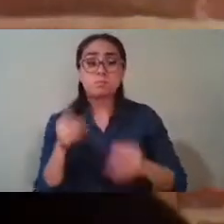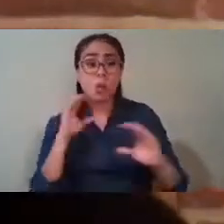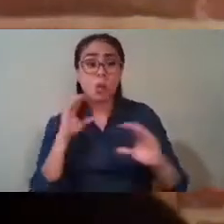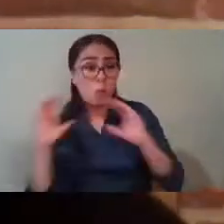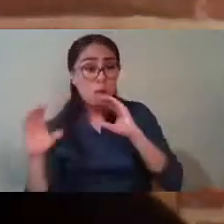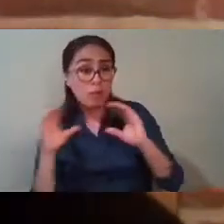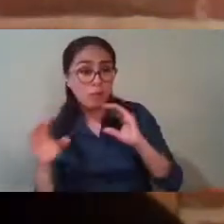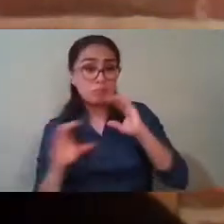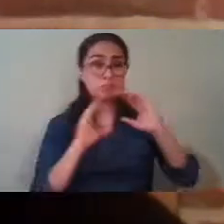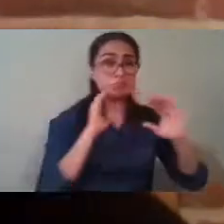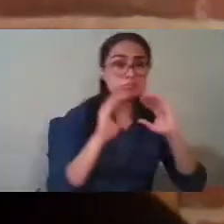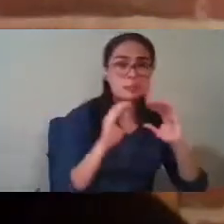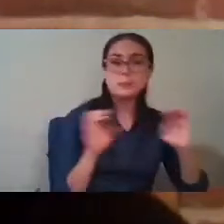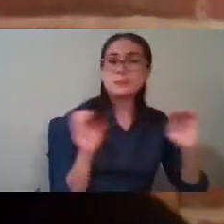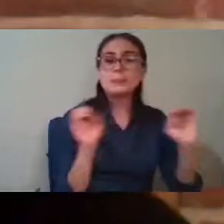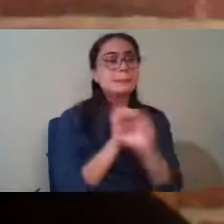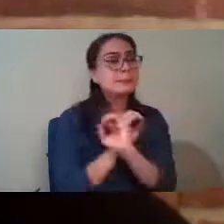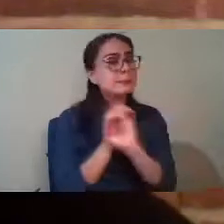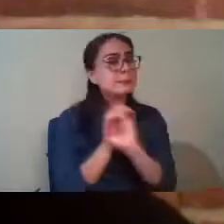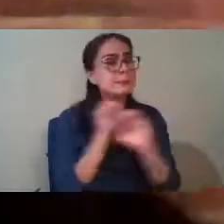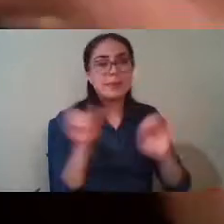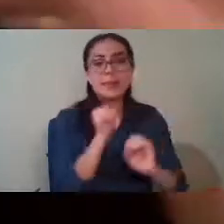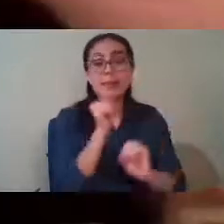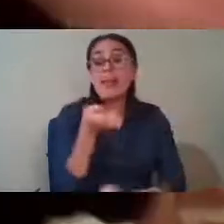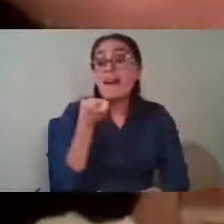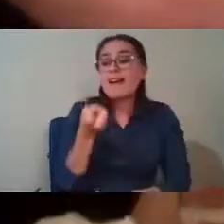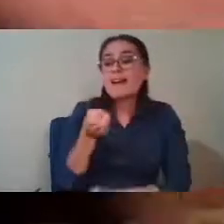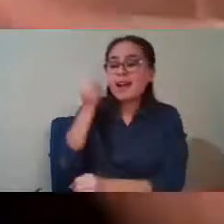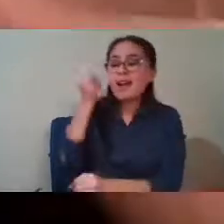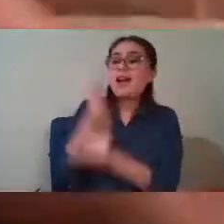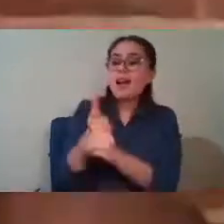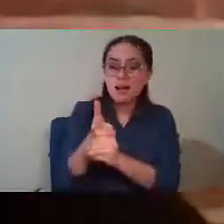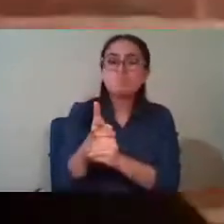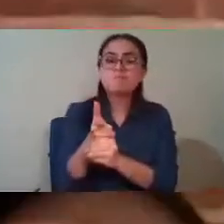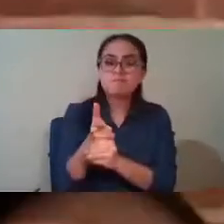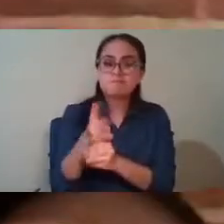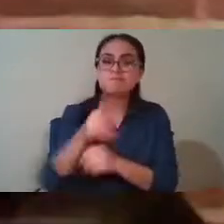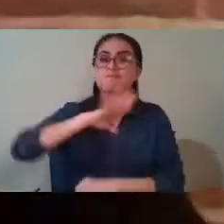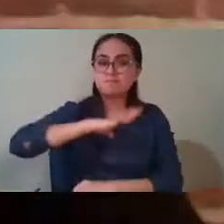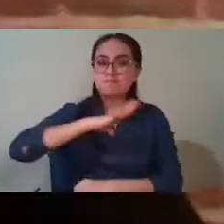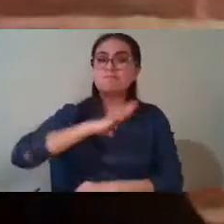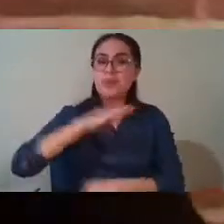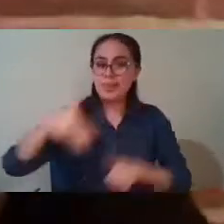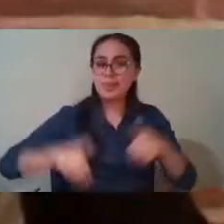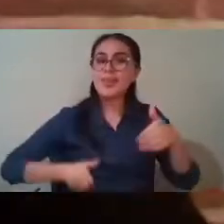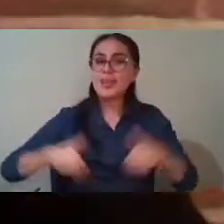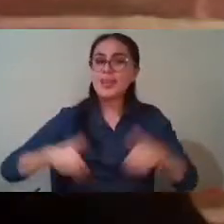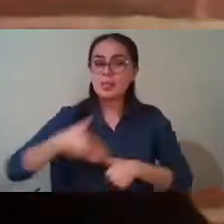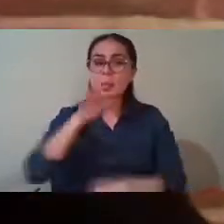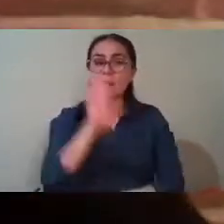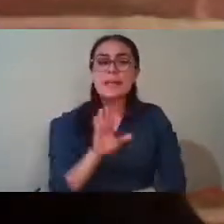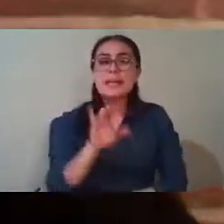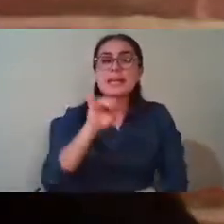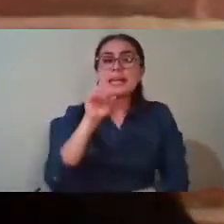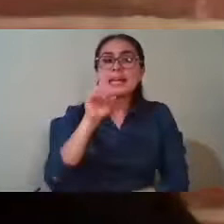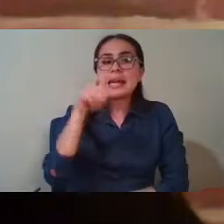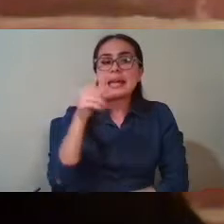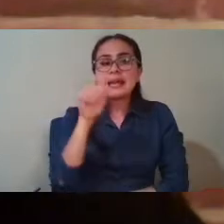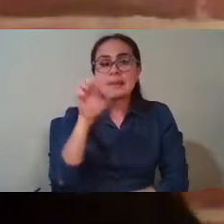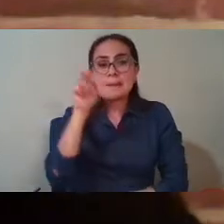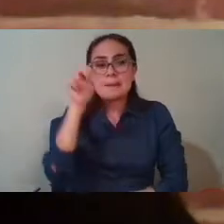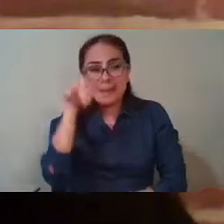sentí. Ahí hay obra, lo que nosotros decimos. A eso nosotros lo llamamos imagen generadora. La